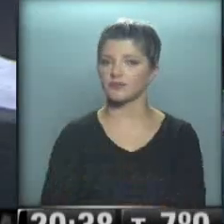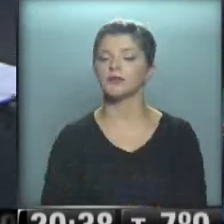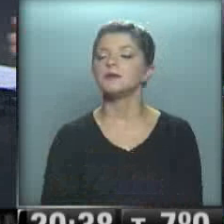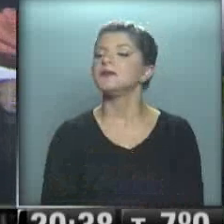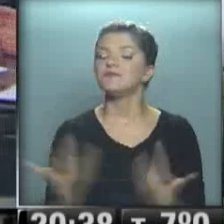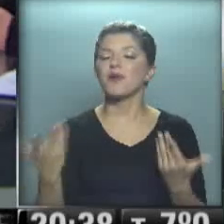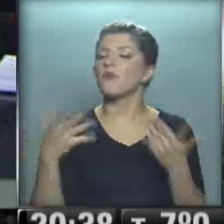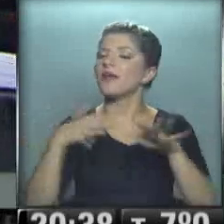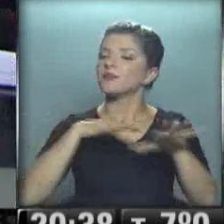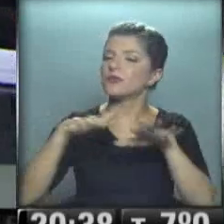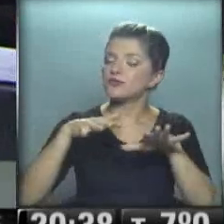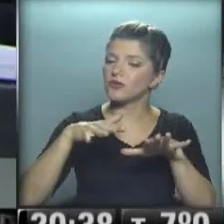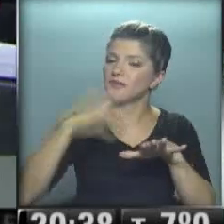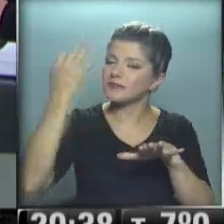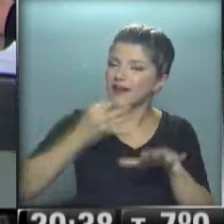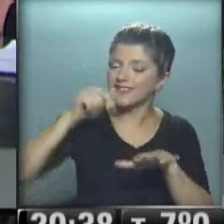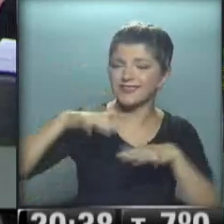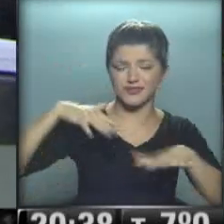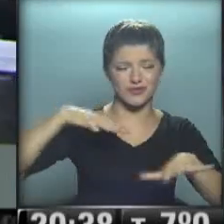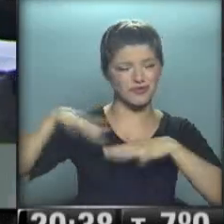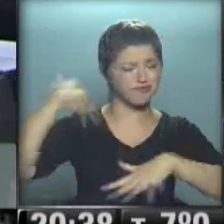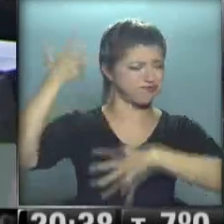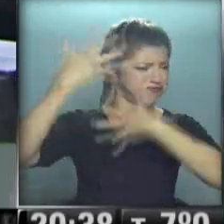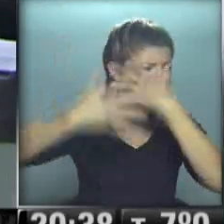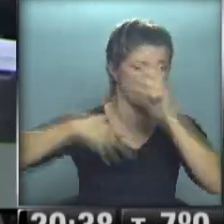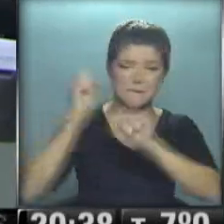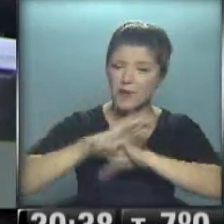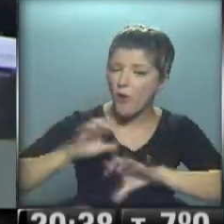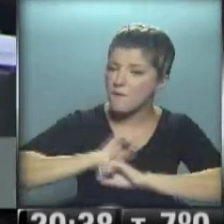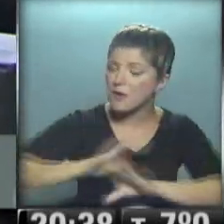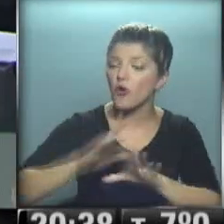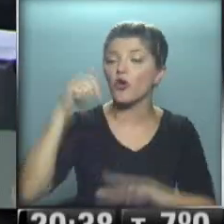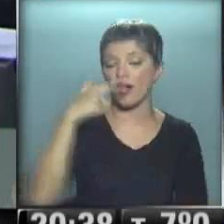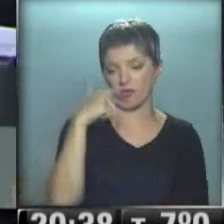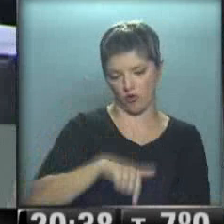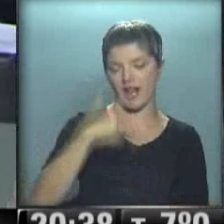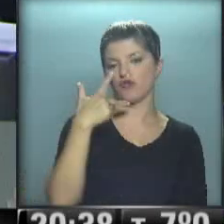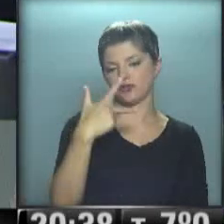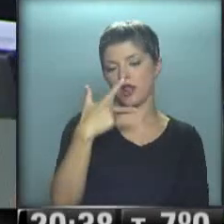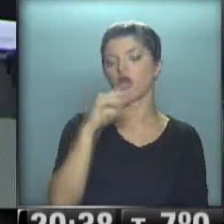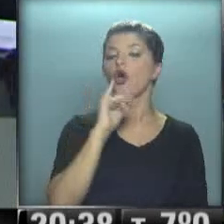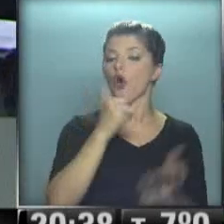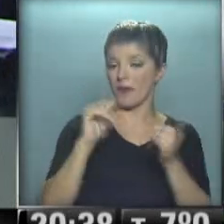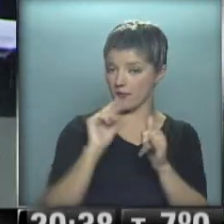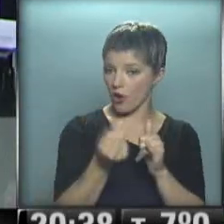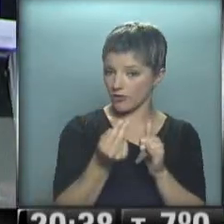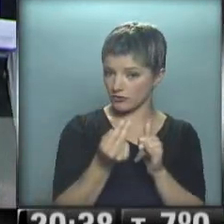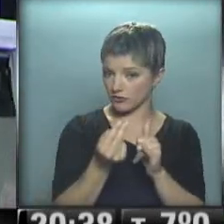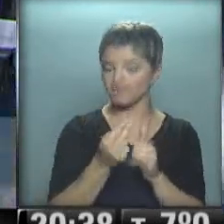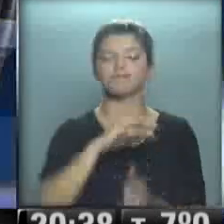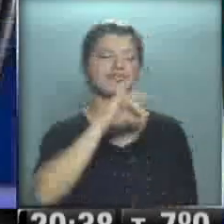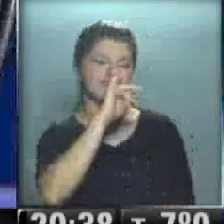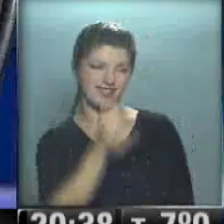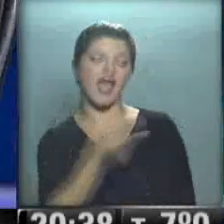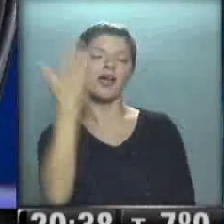cuadro de situación en esta escalada de violencia en la zona con la muerte de los tres jóvenes y también la respuesta. Sí, efectivamente, lo